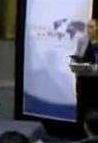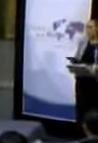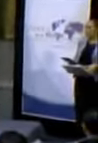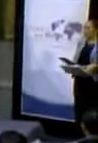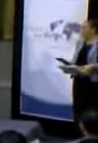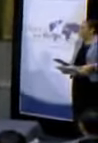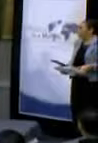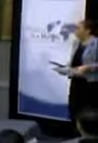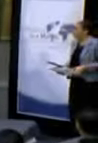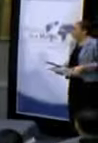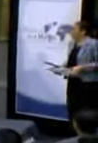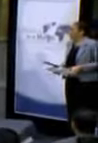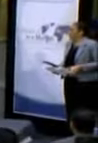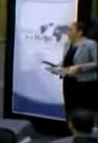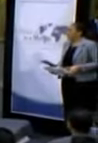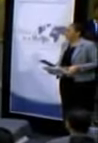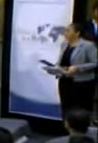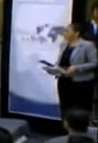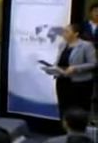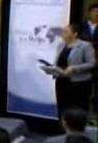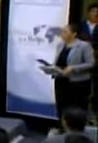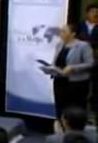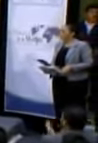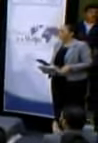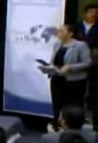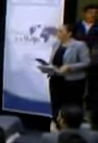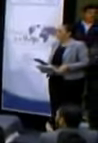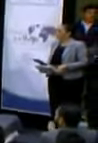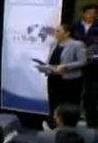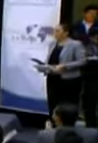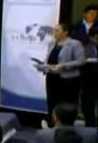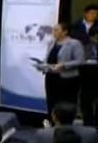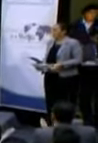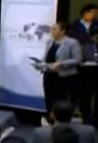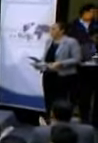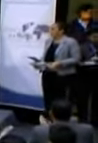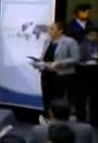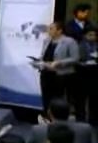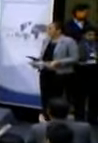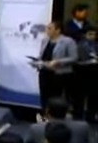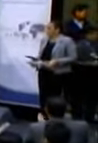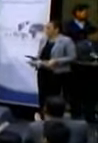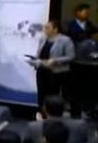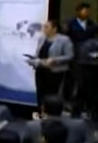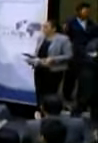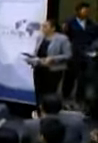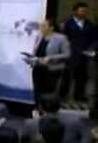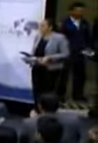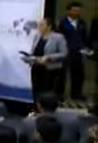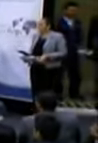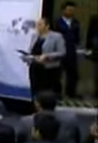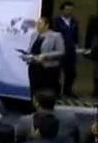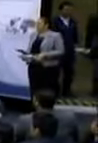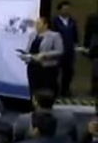compartir sus experiencias, su trabajo, y sobre todo el estar aquí